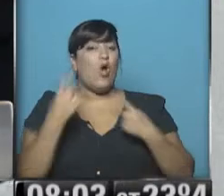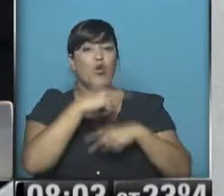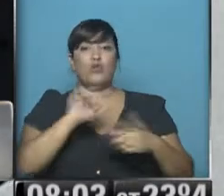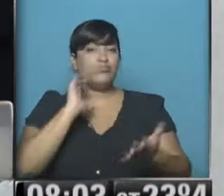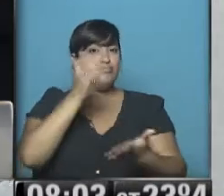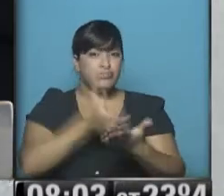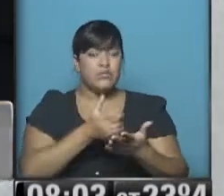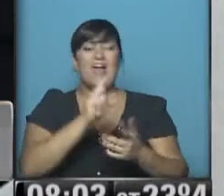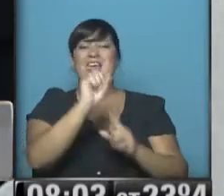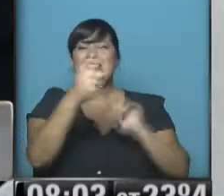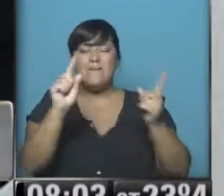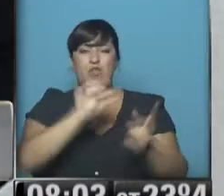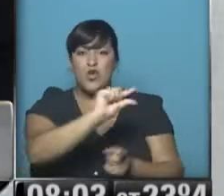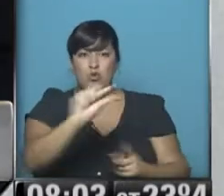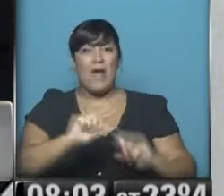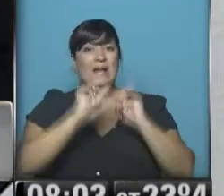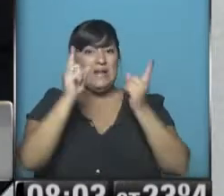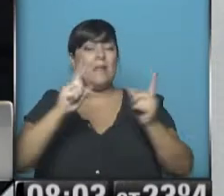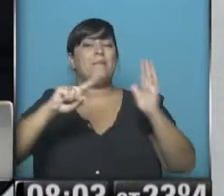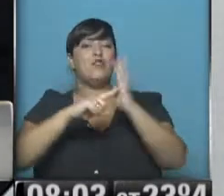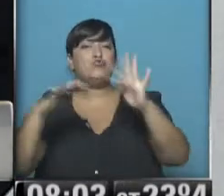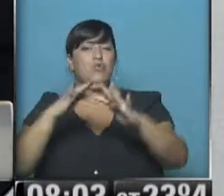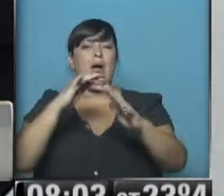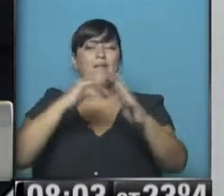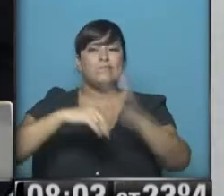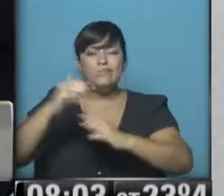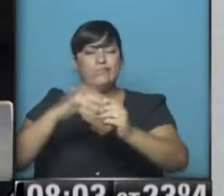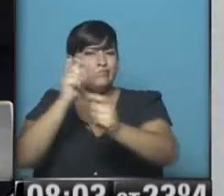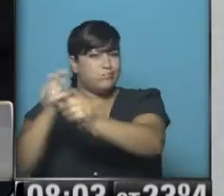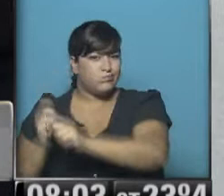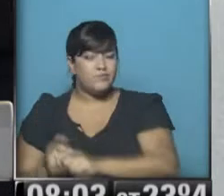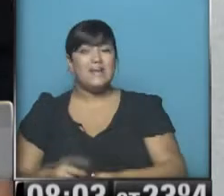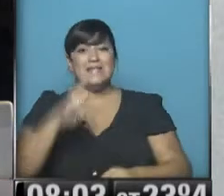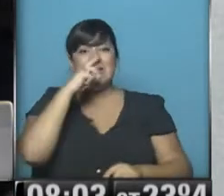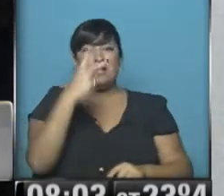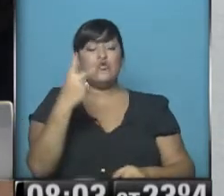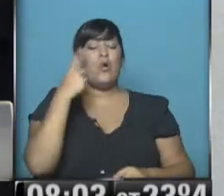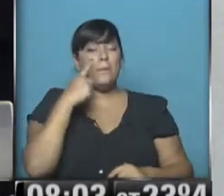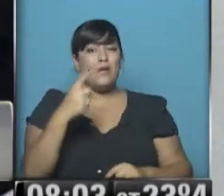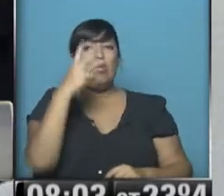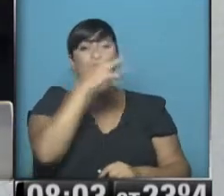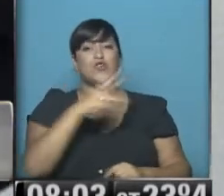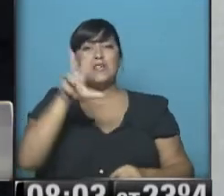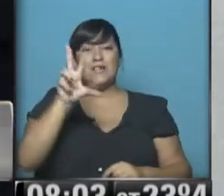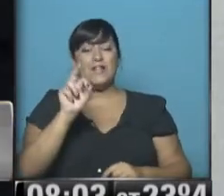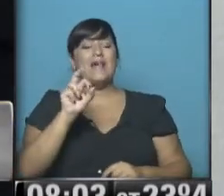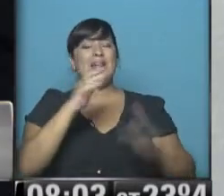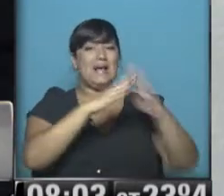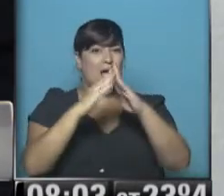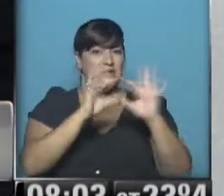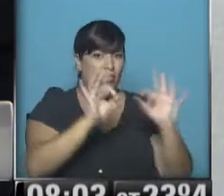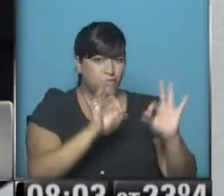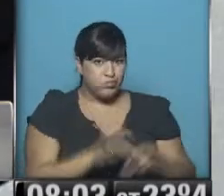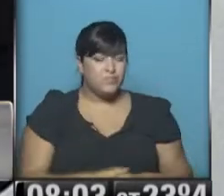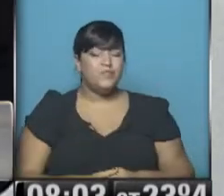crédito individual más emprendimientos urbanísticos en todo el país 72 mil 430 viviendas son las terminadas y